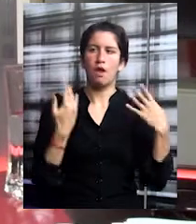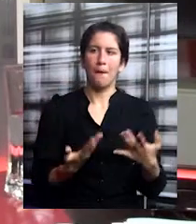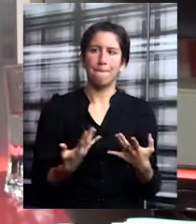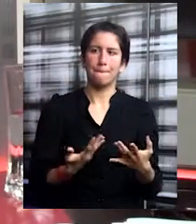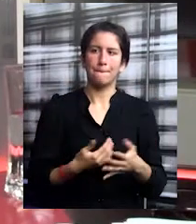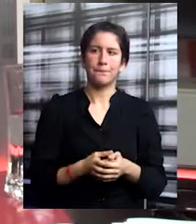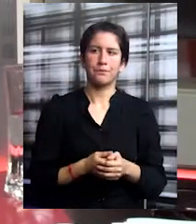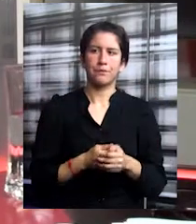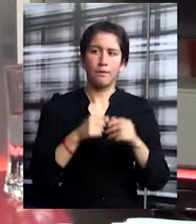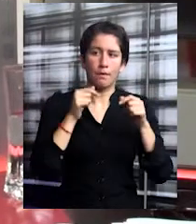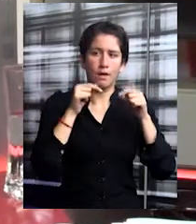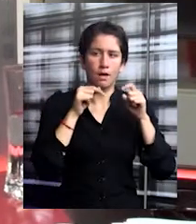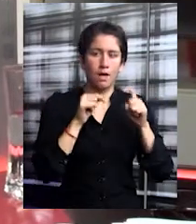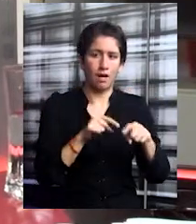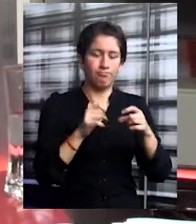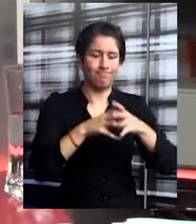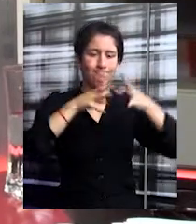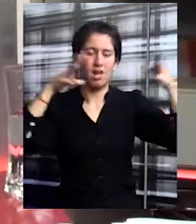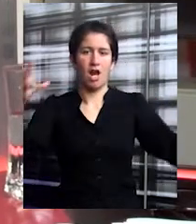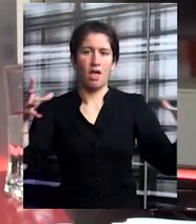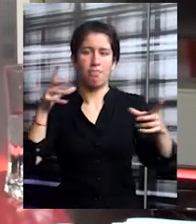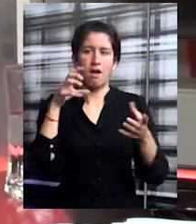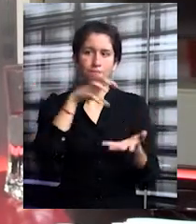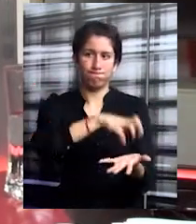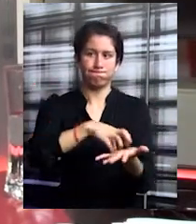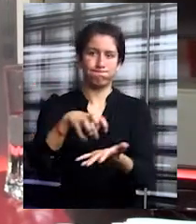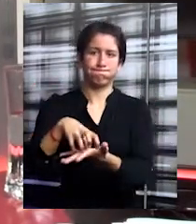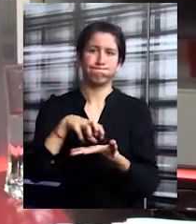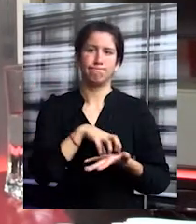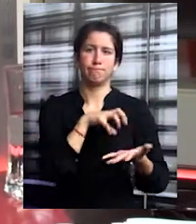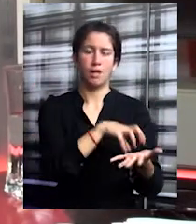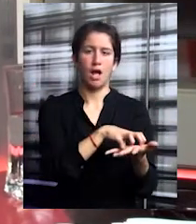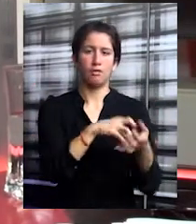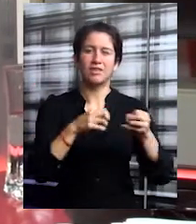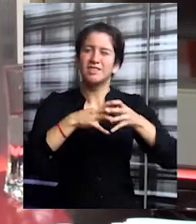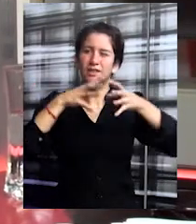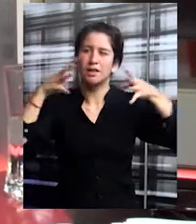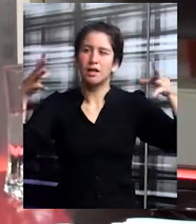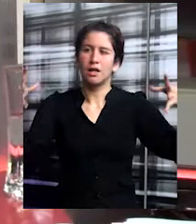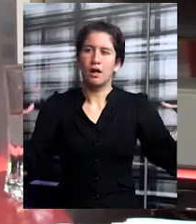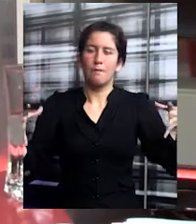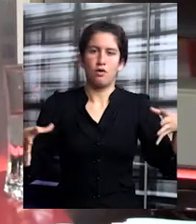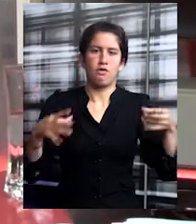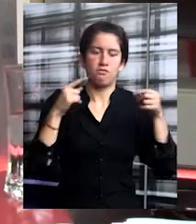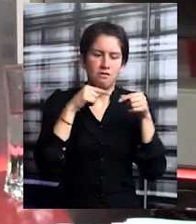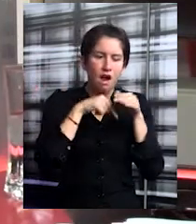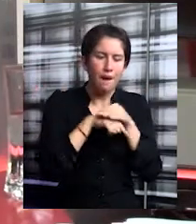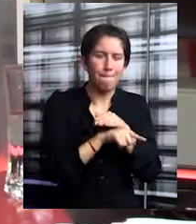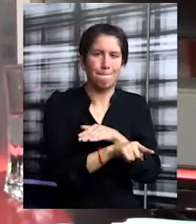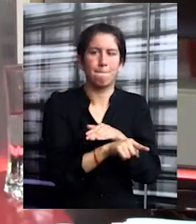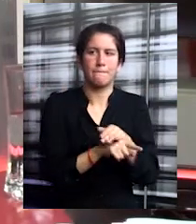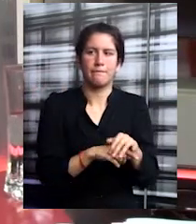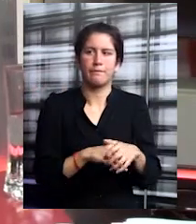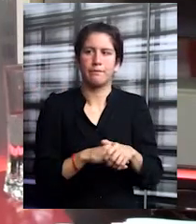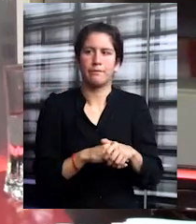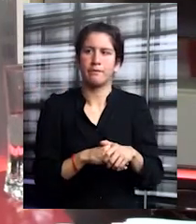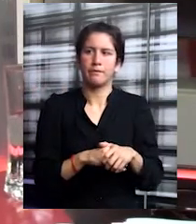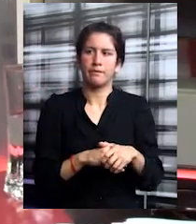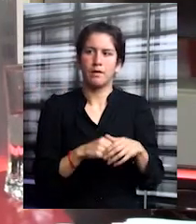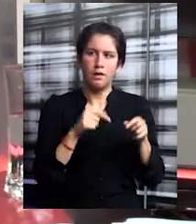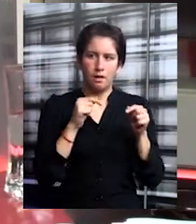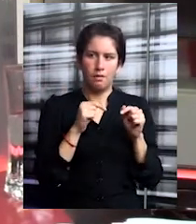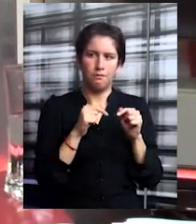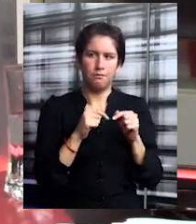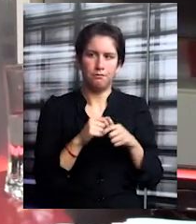grandes sectores de nuestra región que tengan tremendos cerros plantados, mientras que la gente se está quedando sin agua para